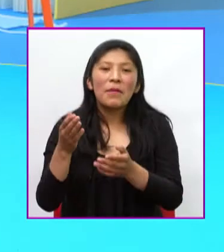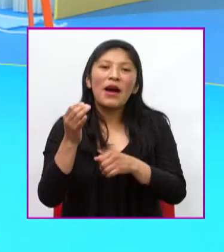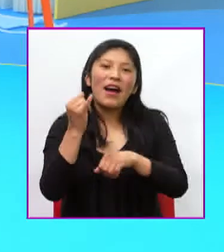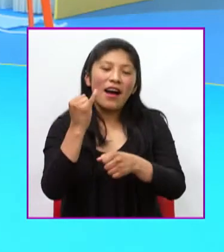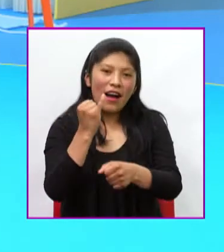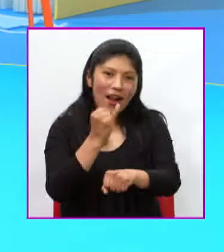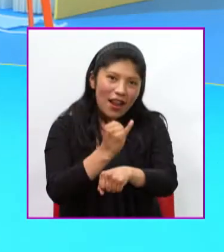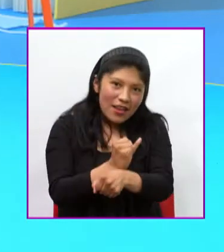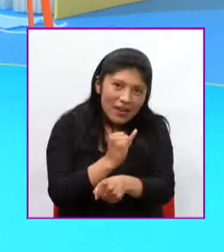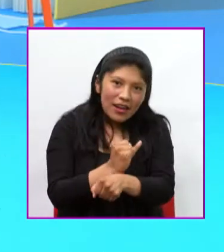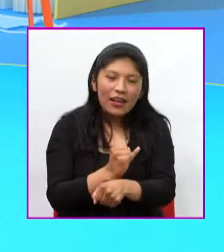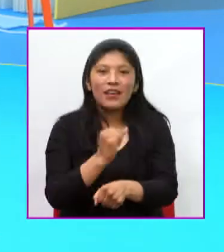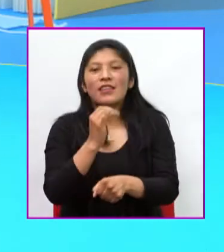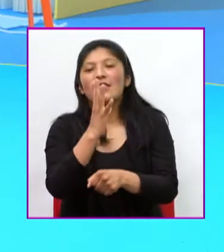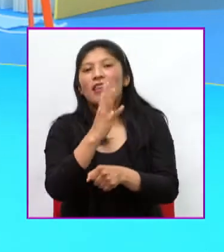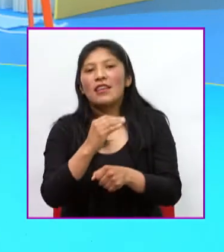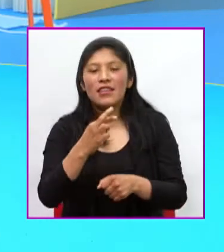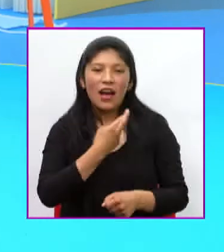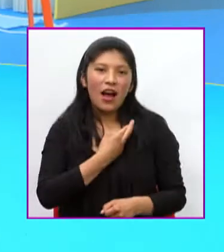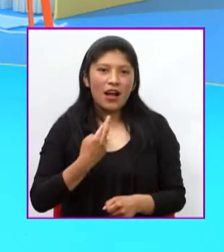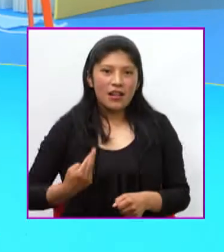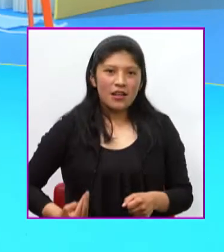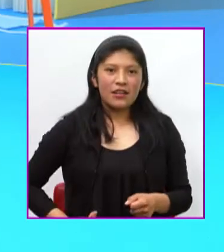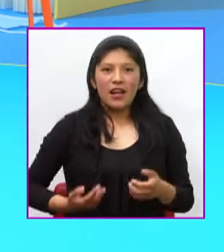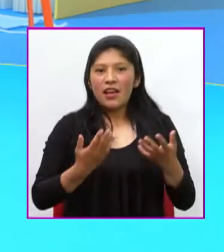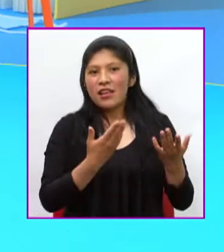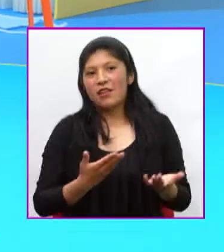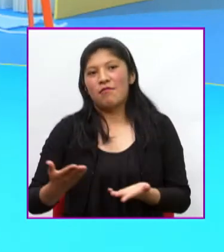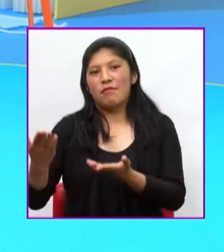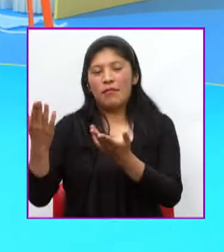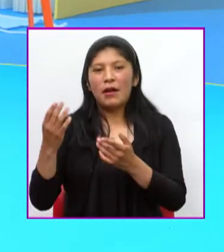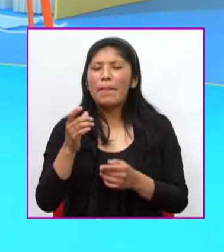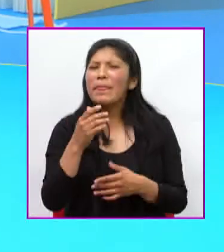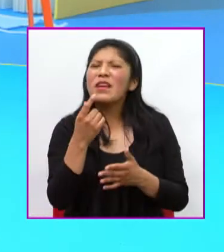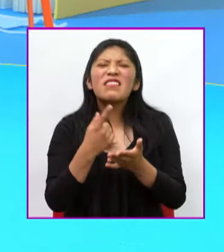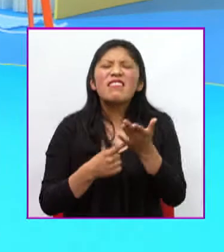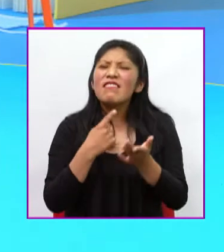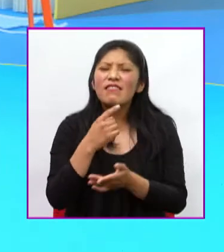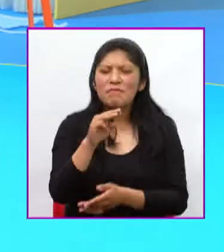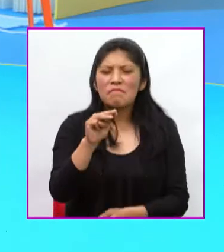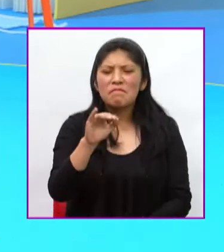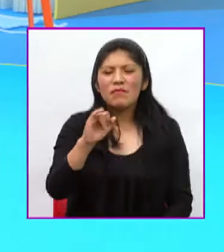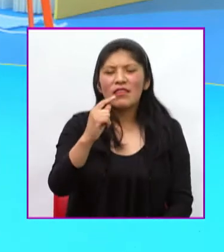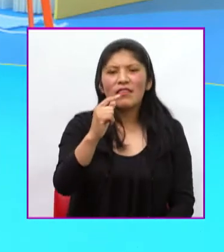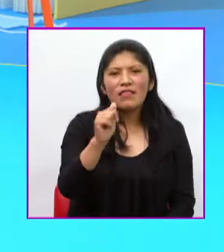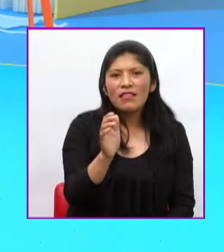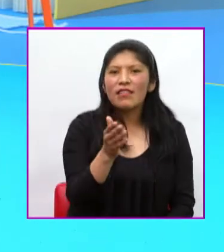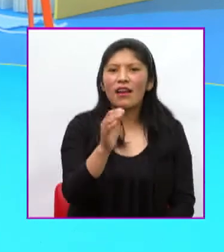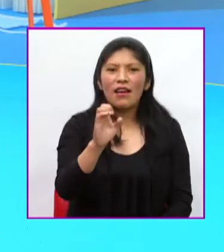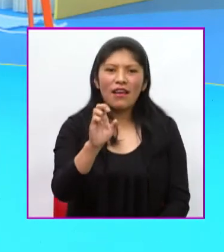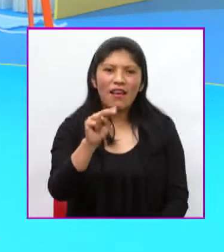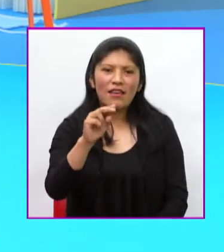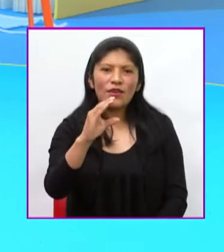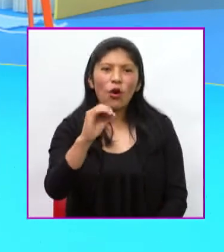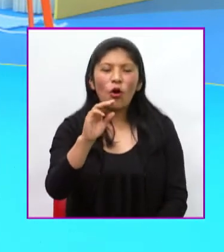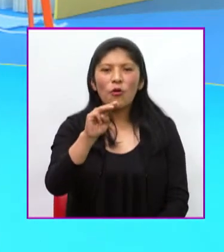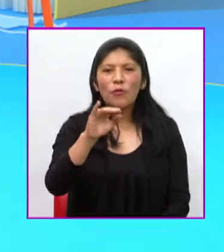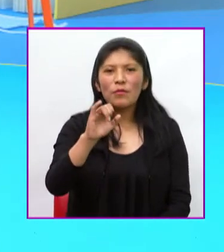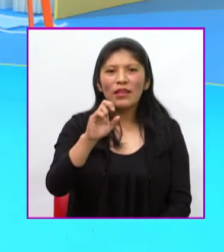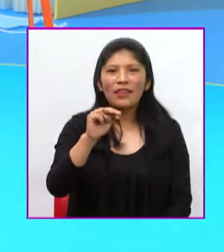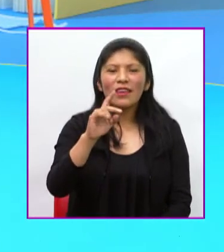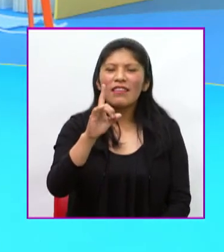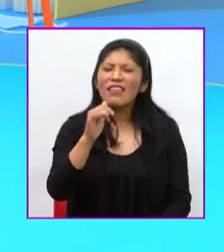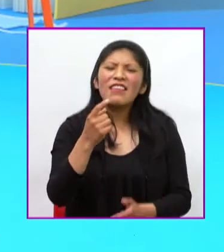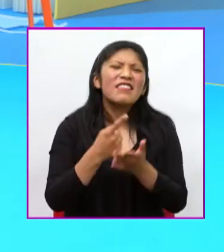Católica. ¿Y qué fue la mita? ¿Qué fue la encomienda? ¿Y cuáles fueron estos